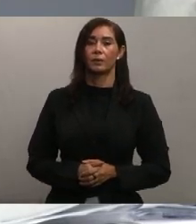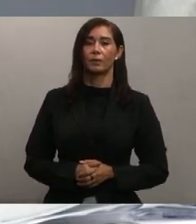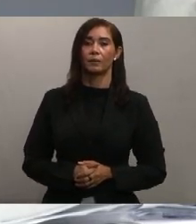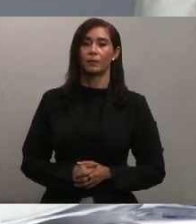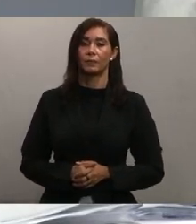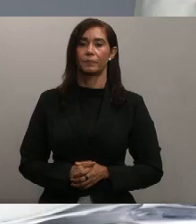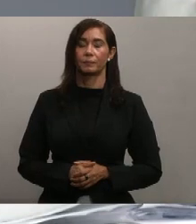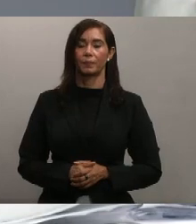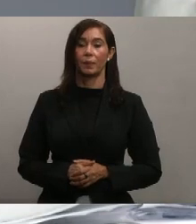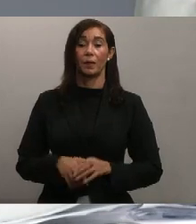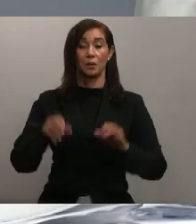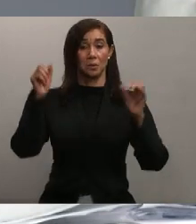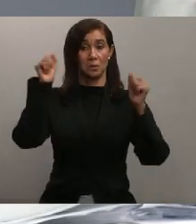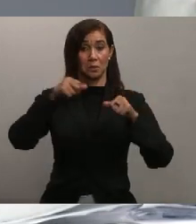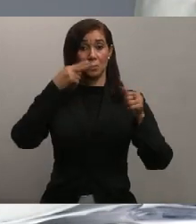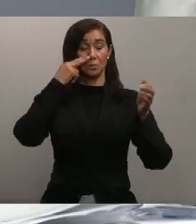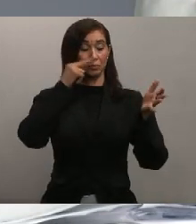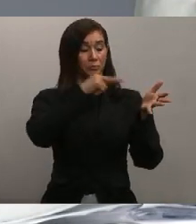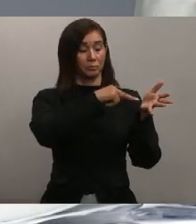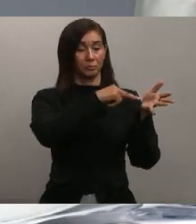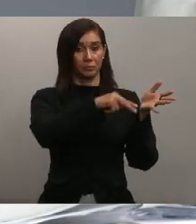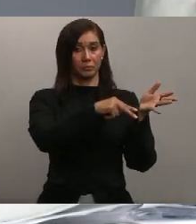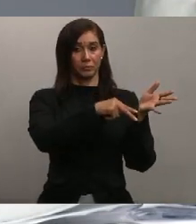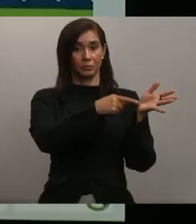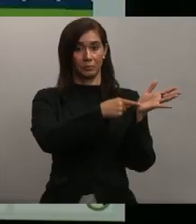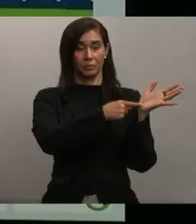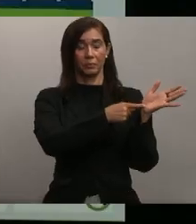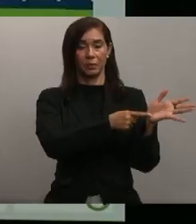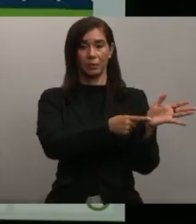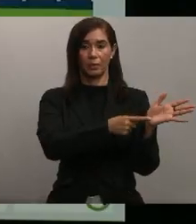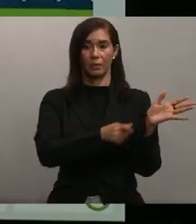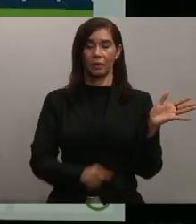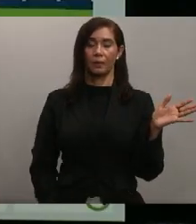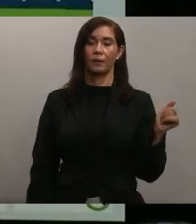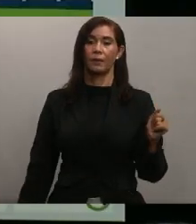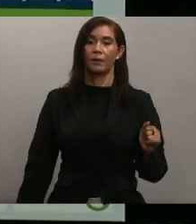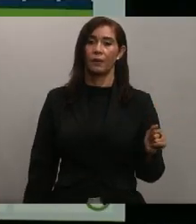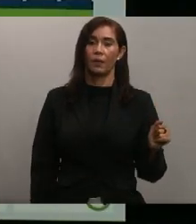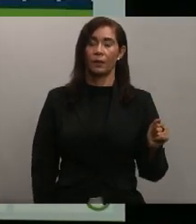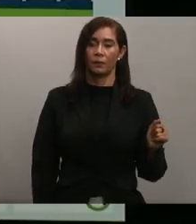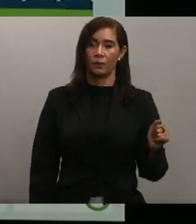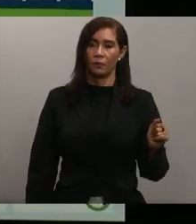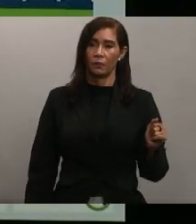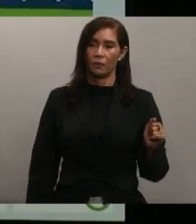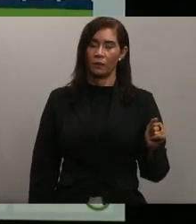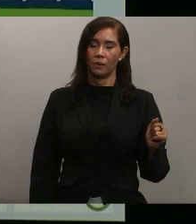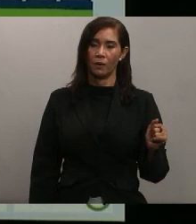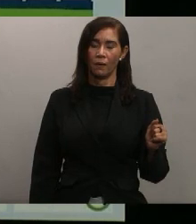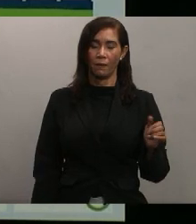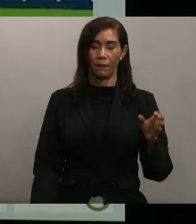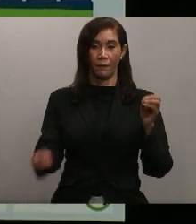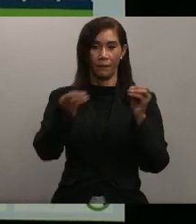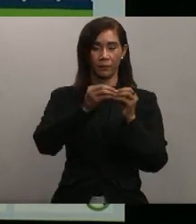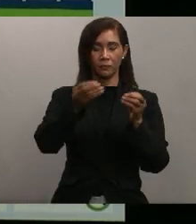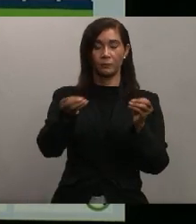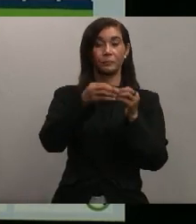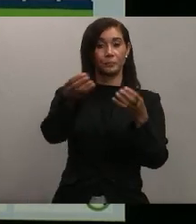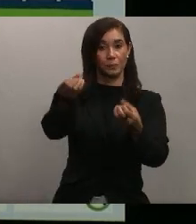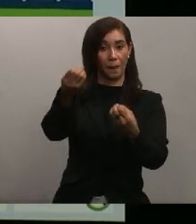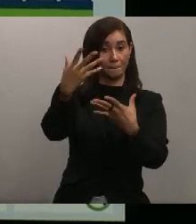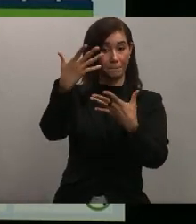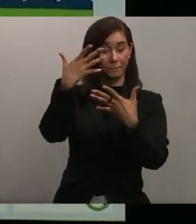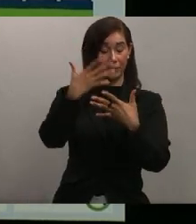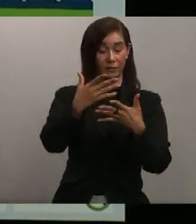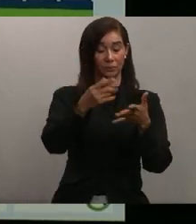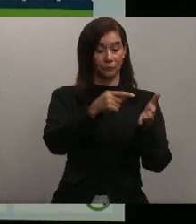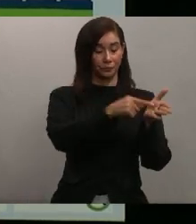ahí están algunas de esas modalidades que serán ya de mayor orientación como esta, donde